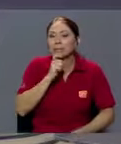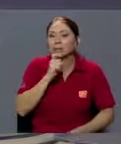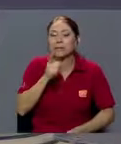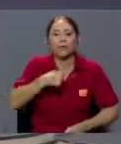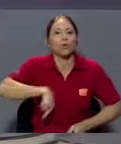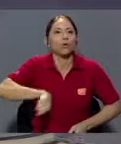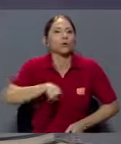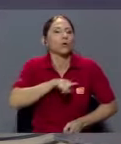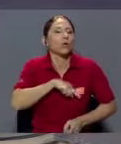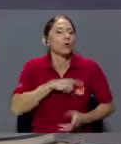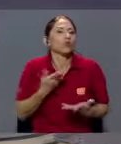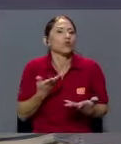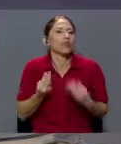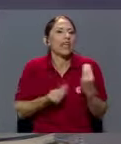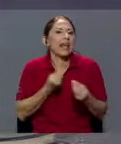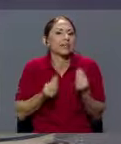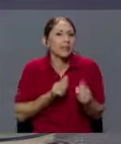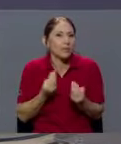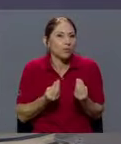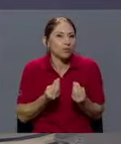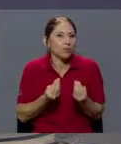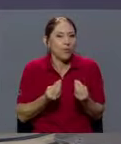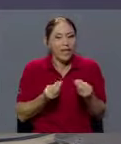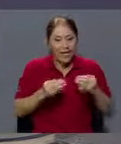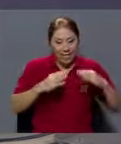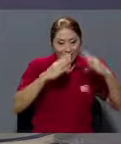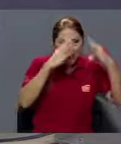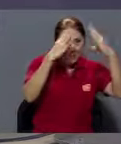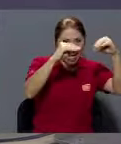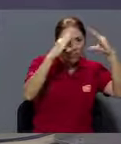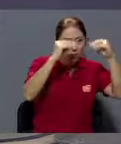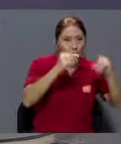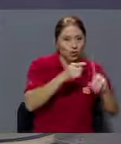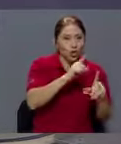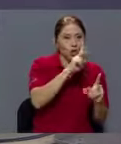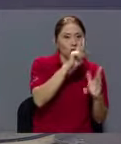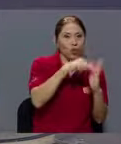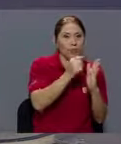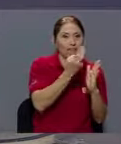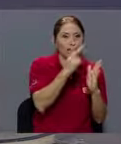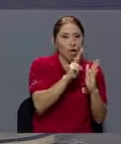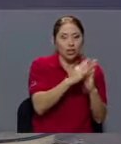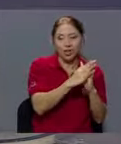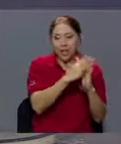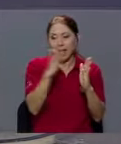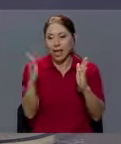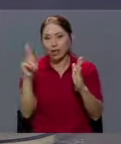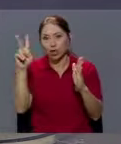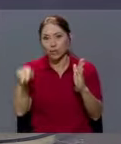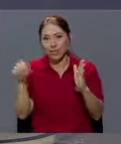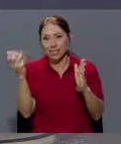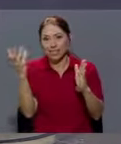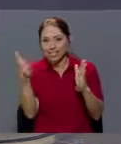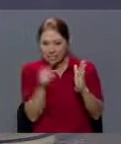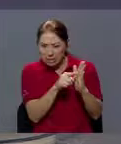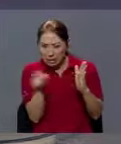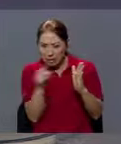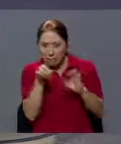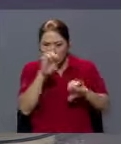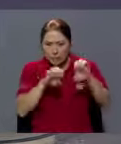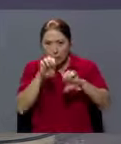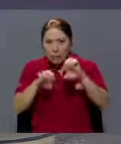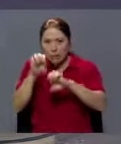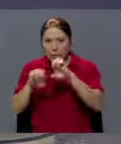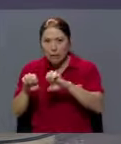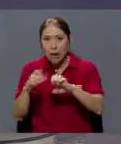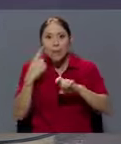dedicamos a analizar los datos entre el 2012 y el 2016 y prácticamente nos dimos cuenta que las variaciones en los